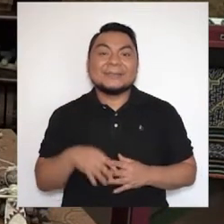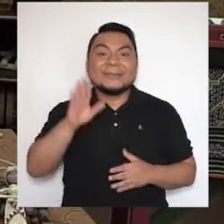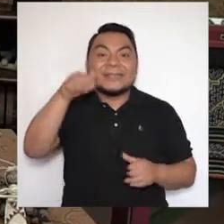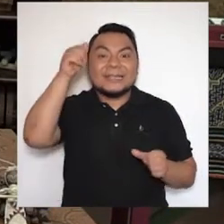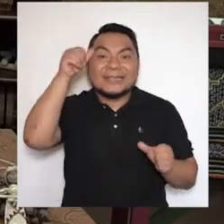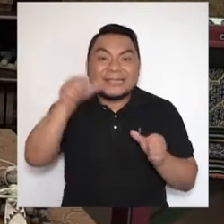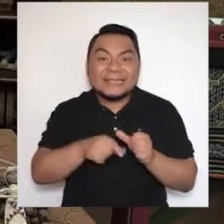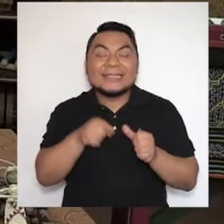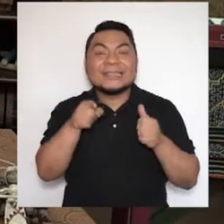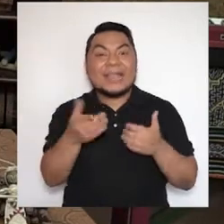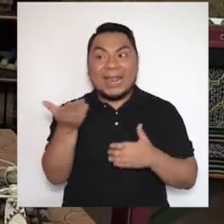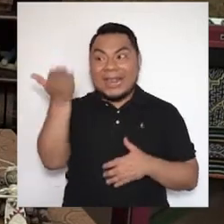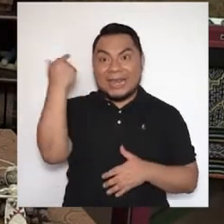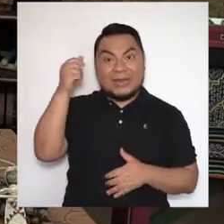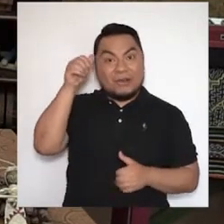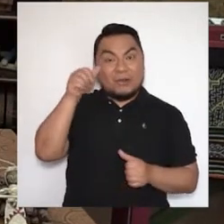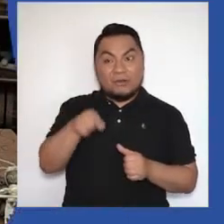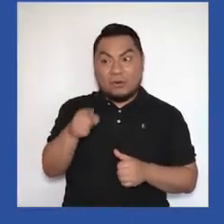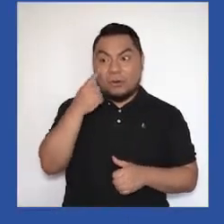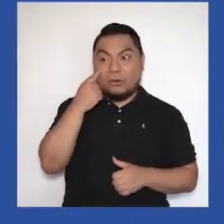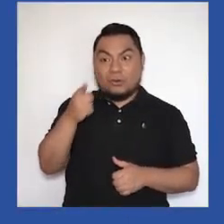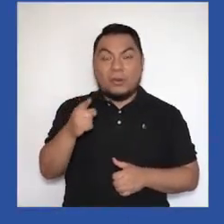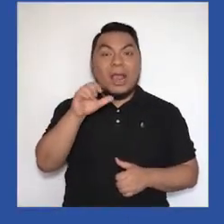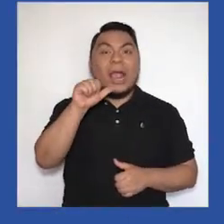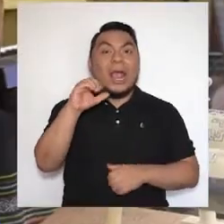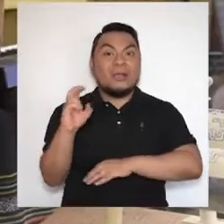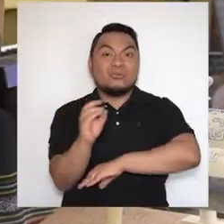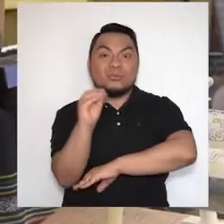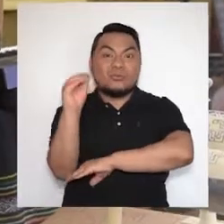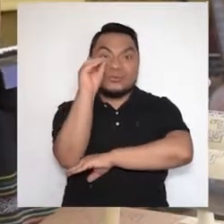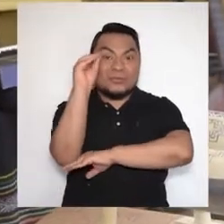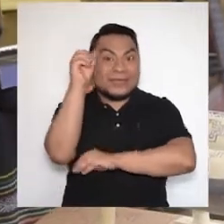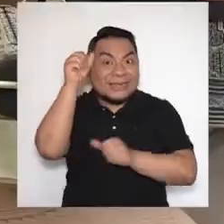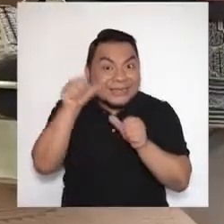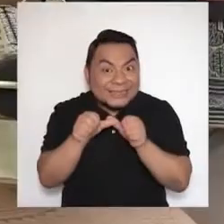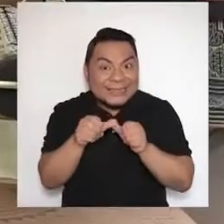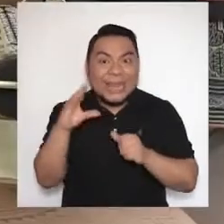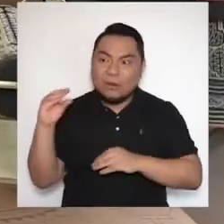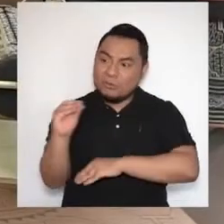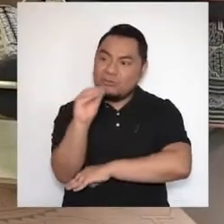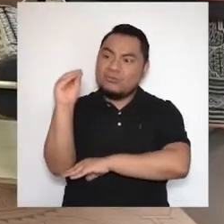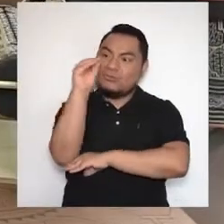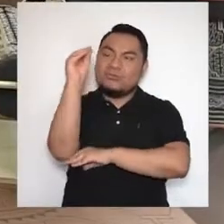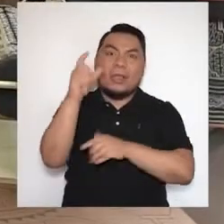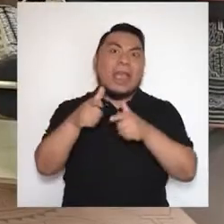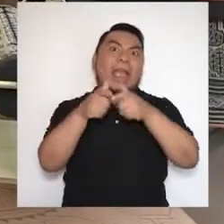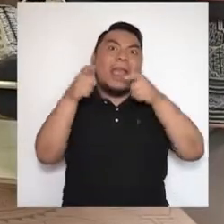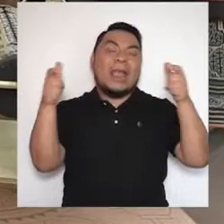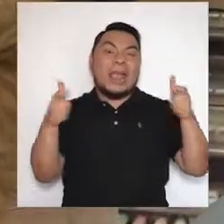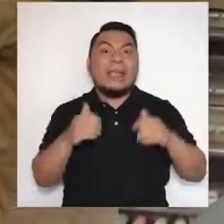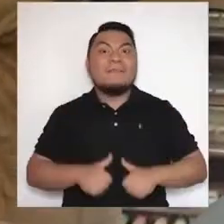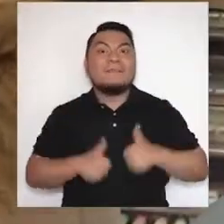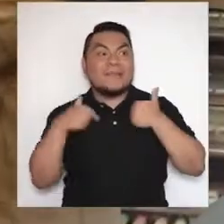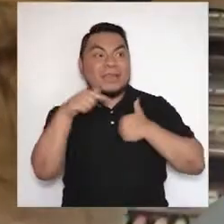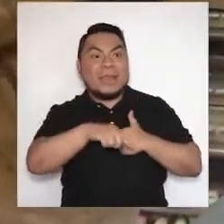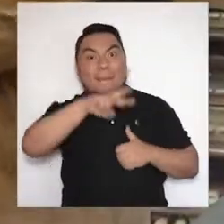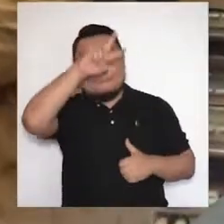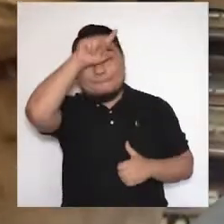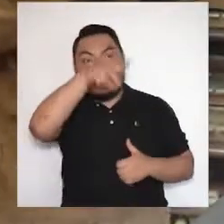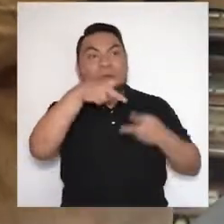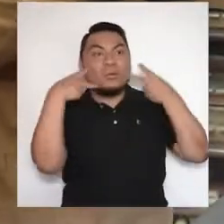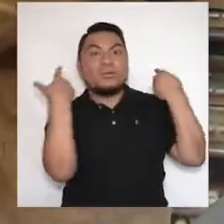¿Recuerdas que la sesión anterior conocimos a Anaconda? Una boa gigante que vive en el Perú. Con